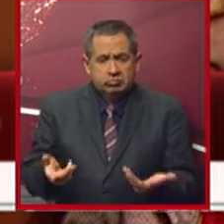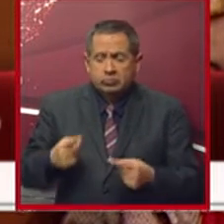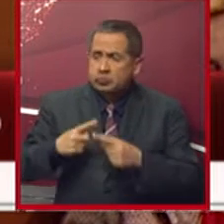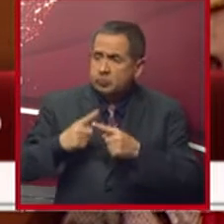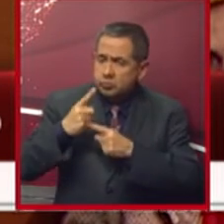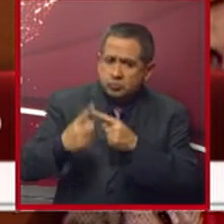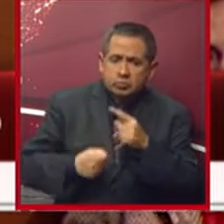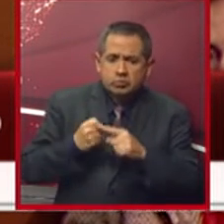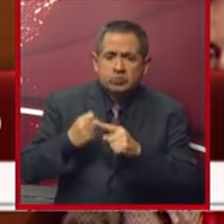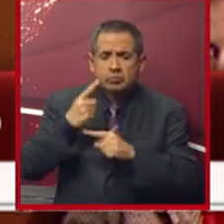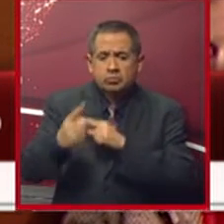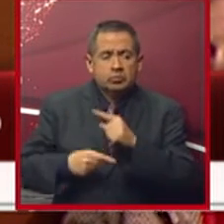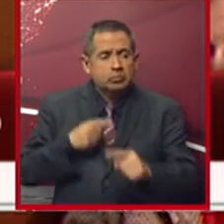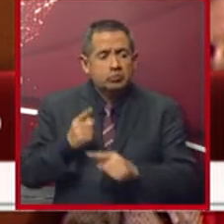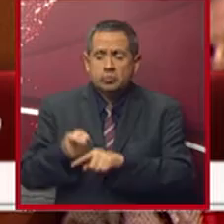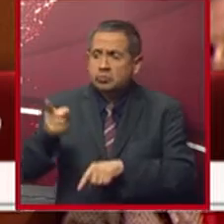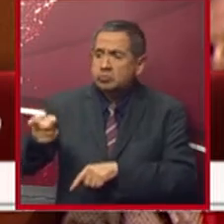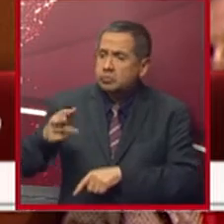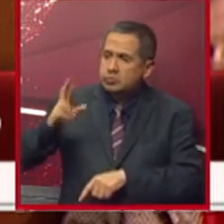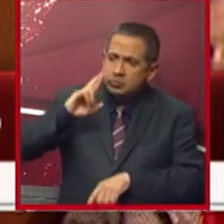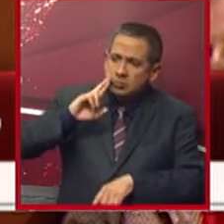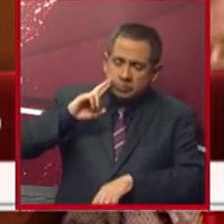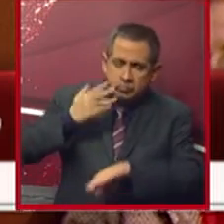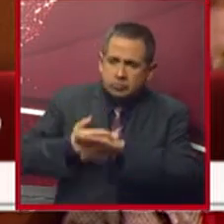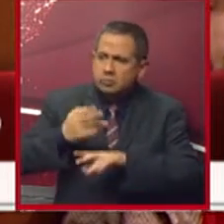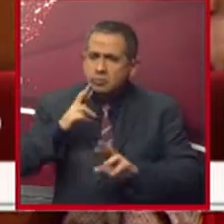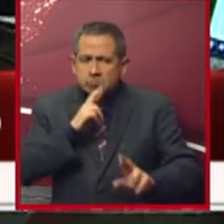año se le exime desde la Secretaría de Hacienda.